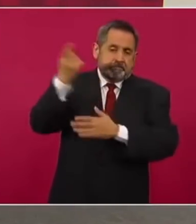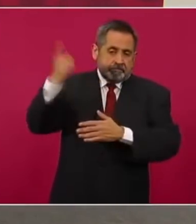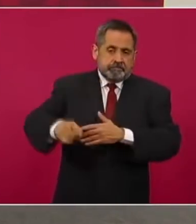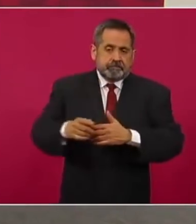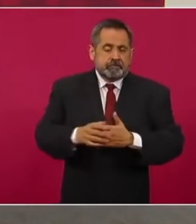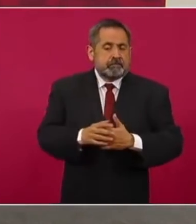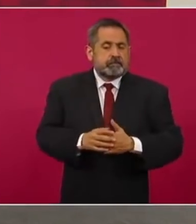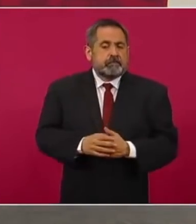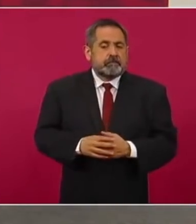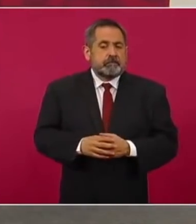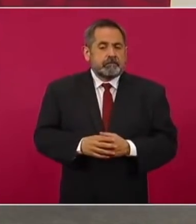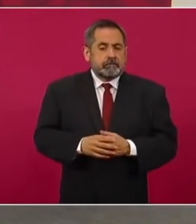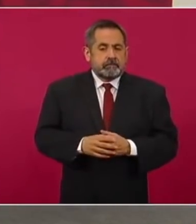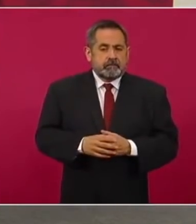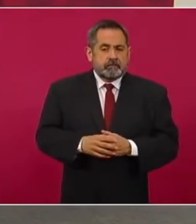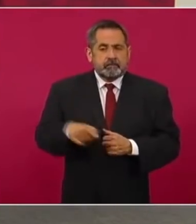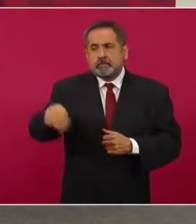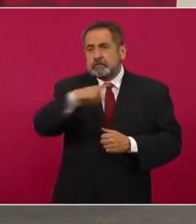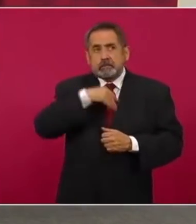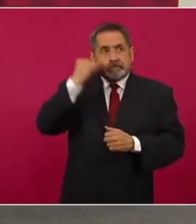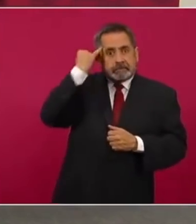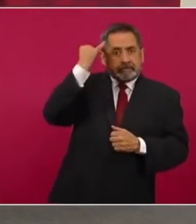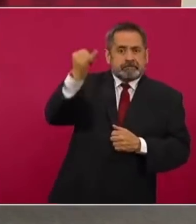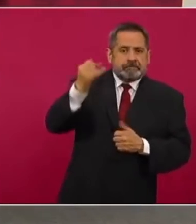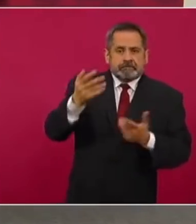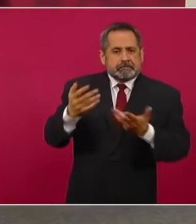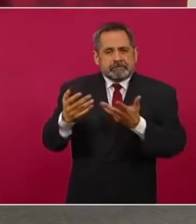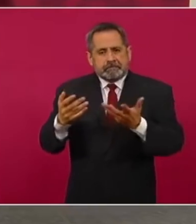Nada más que se tiene la idea de que el pueblo